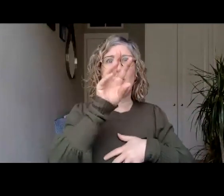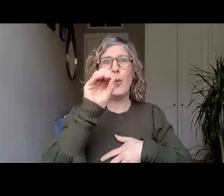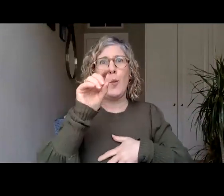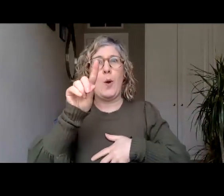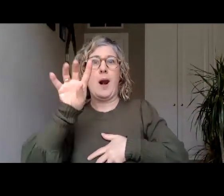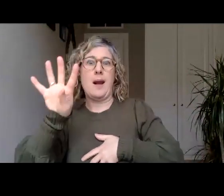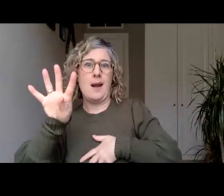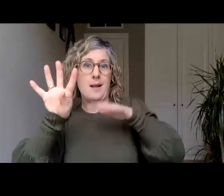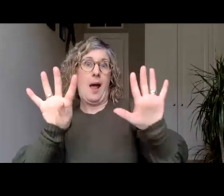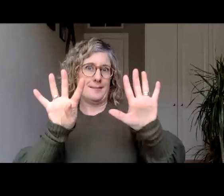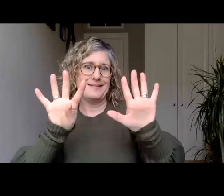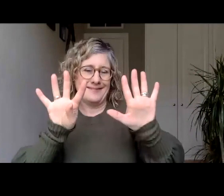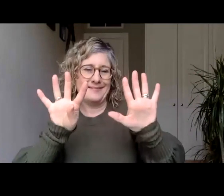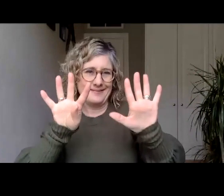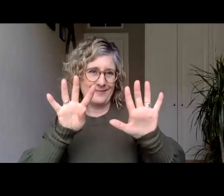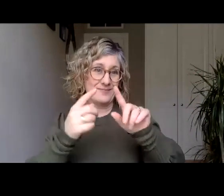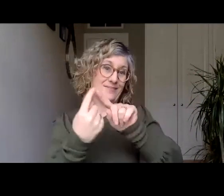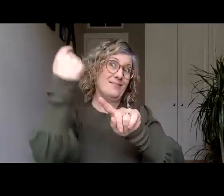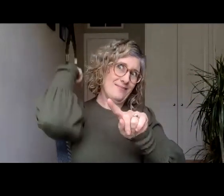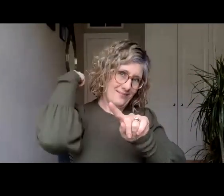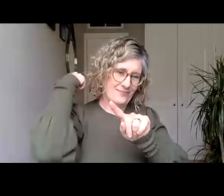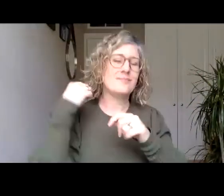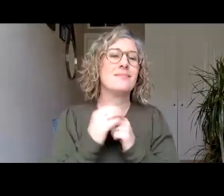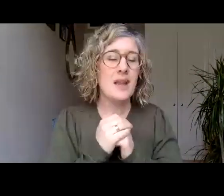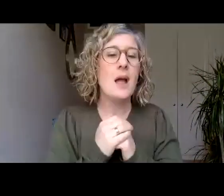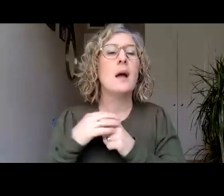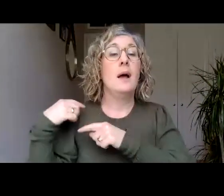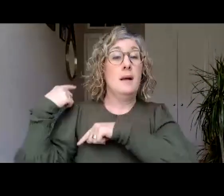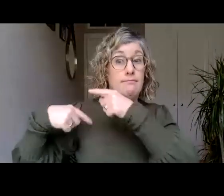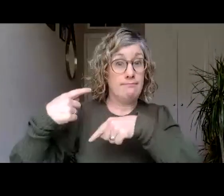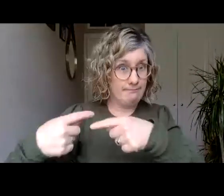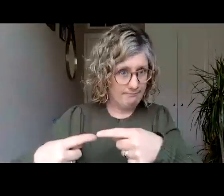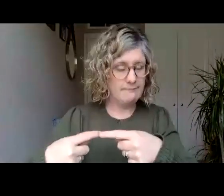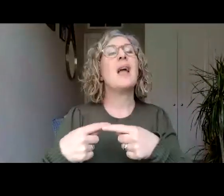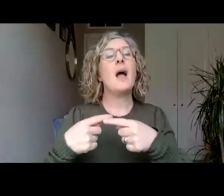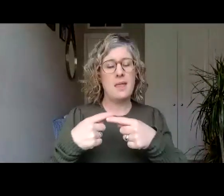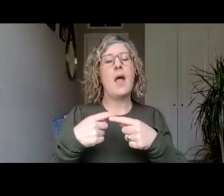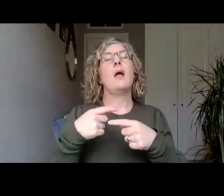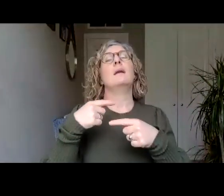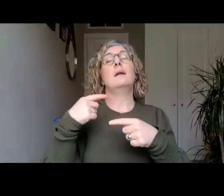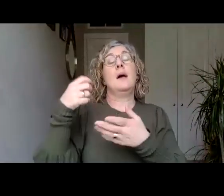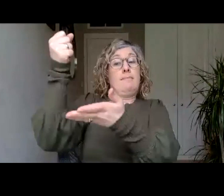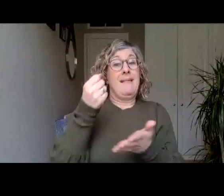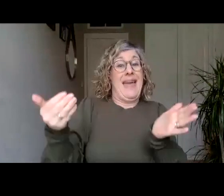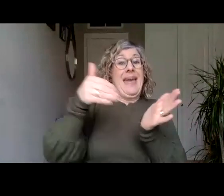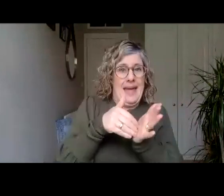Es el resultado de infinidad de intercambios que dieron inicio en diciembre del